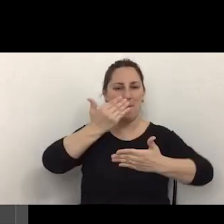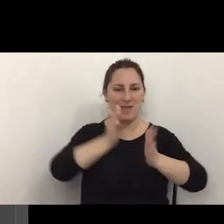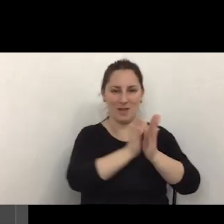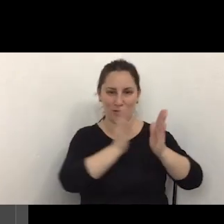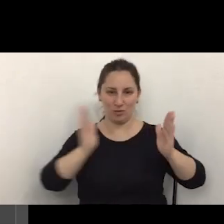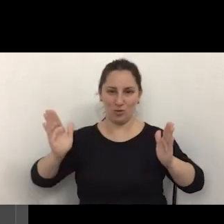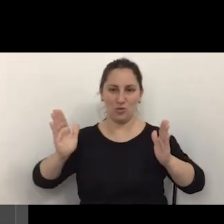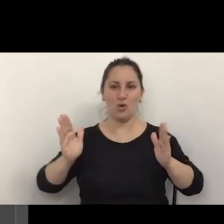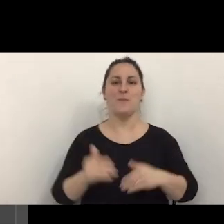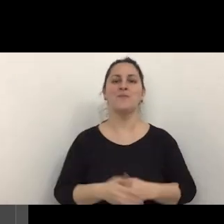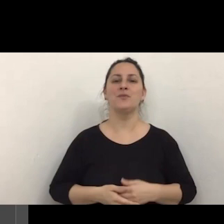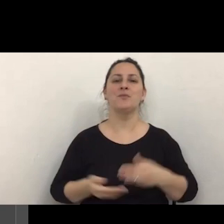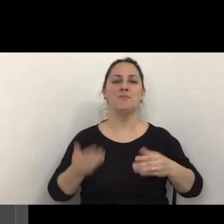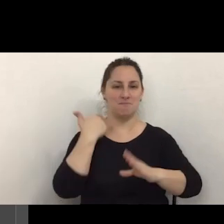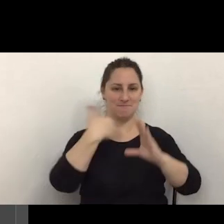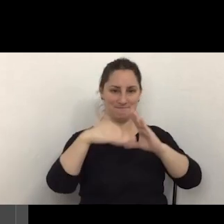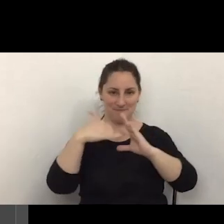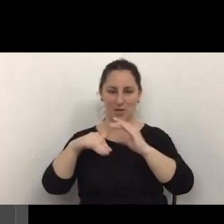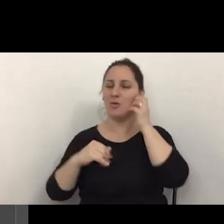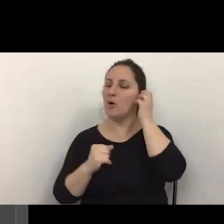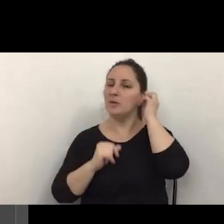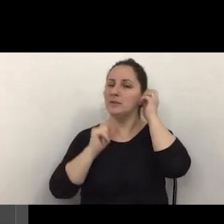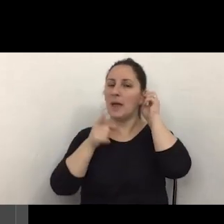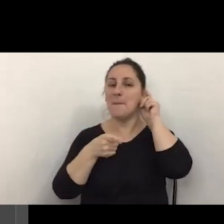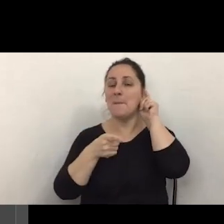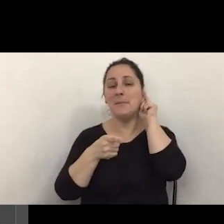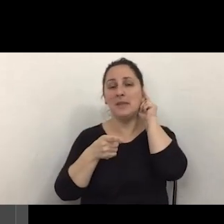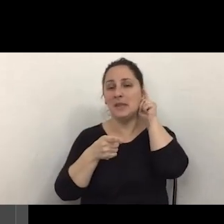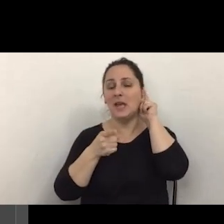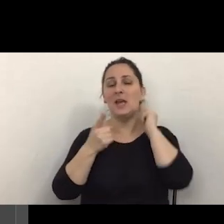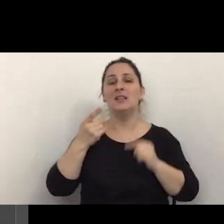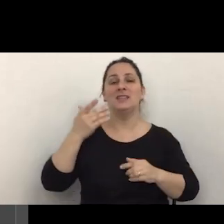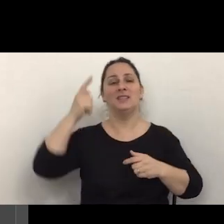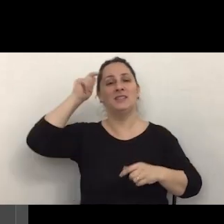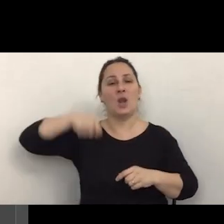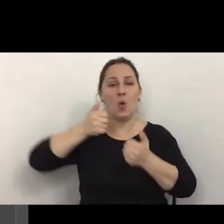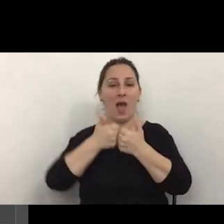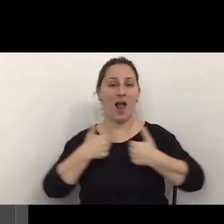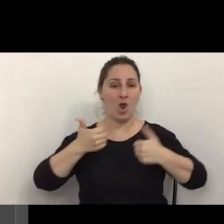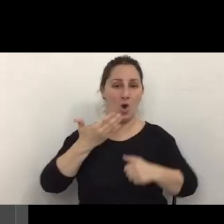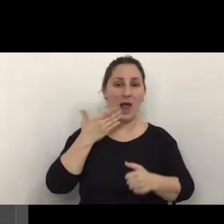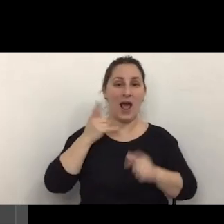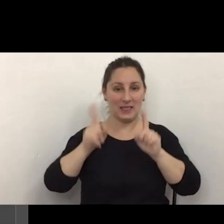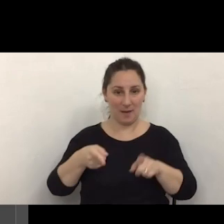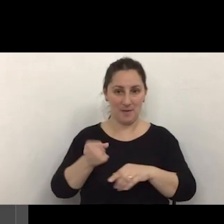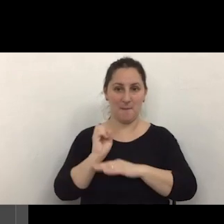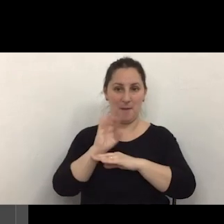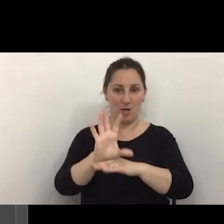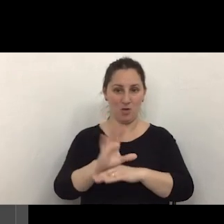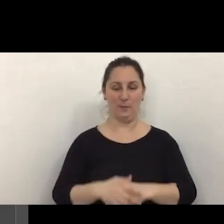lo compartió y después el fallo del tribunal oral. Ya desde aquel